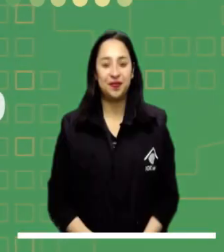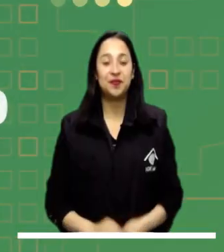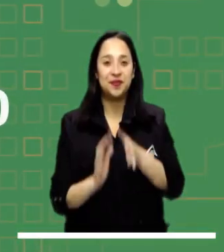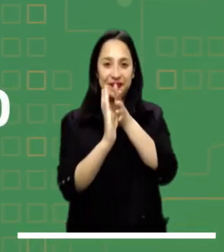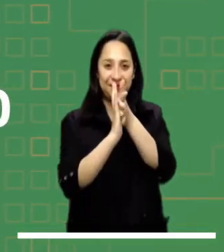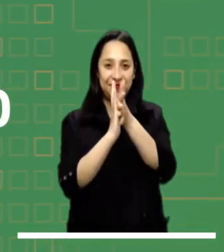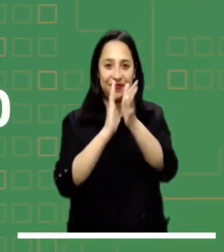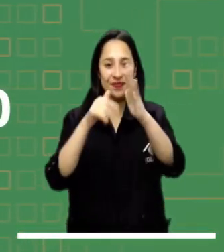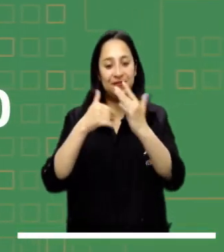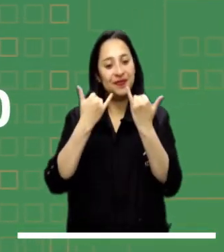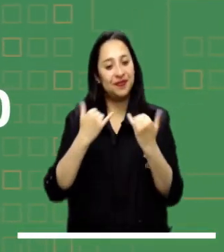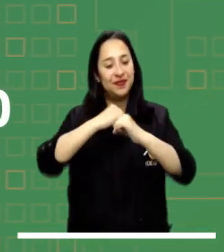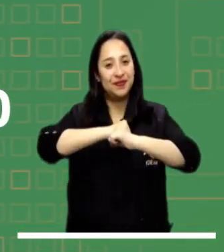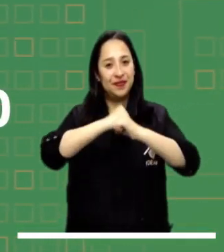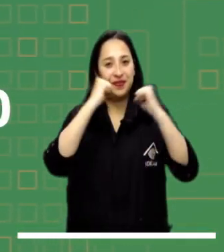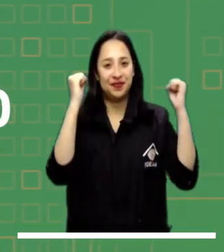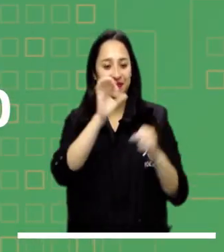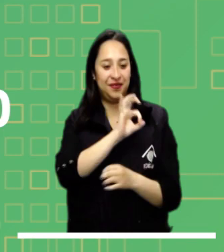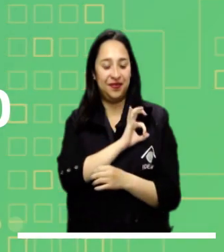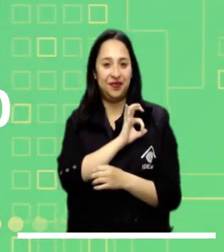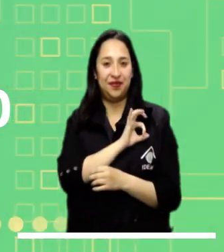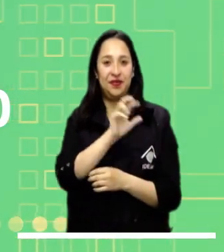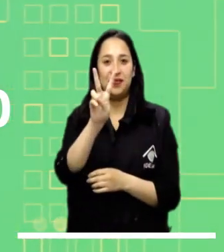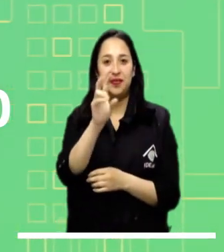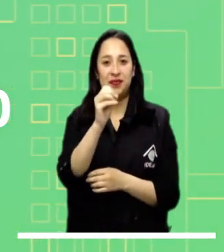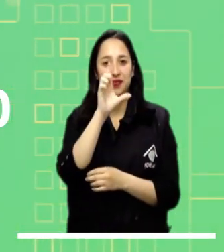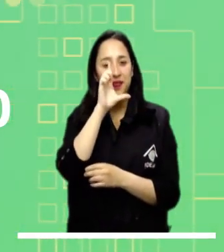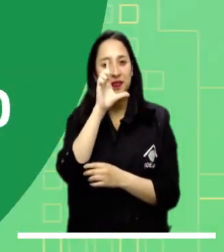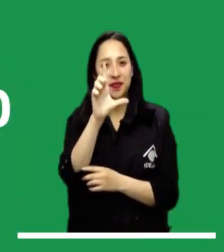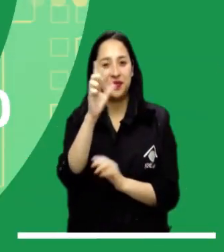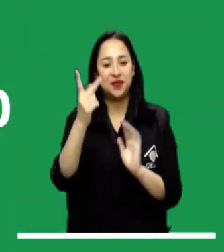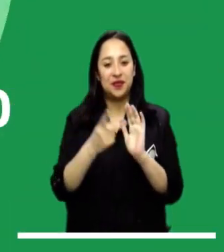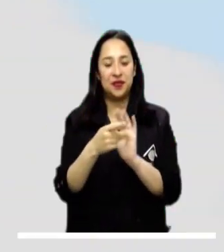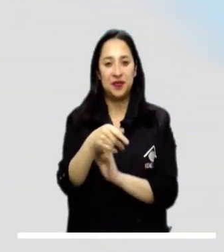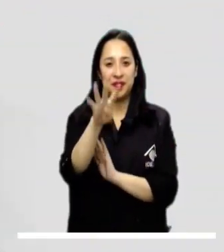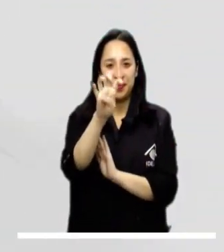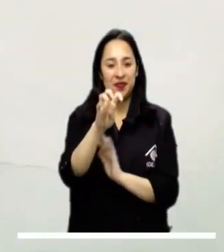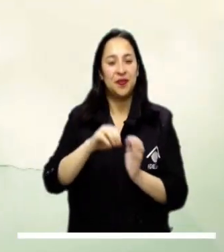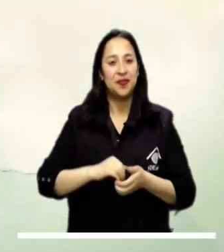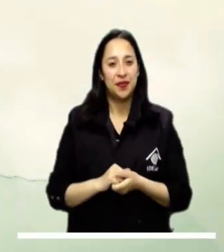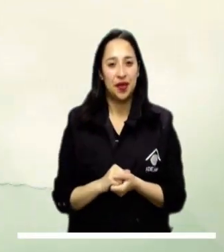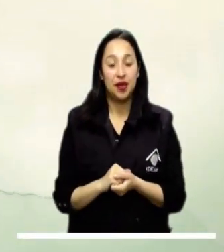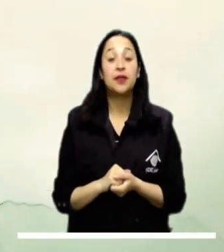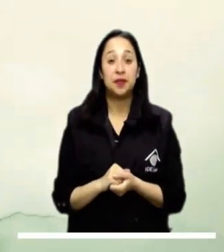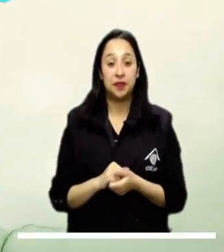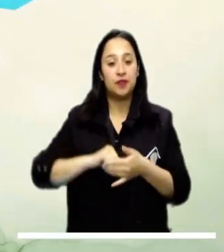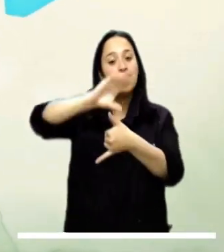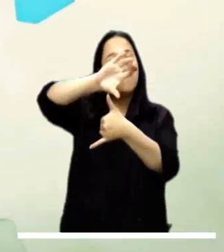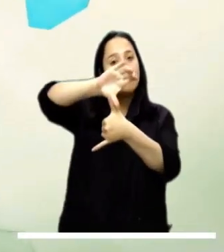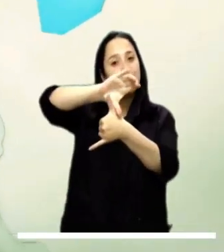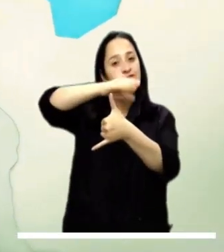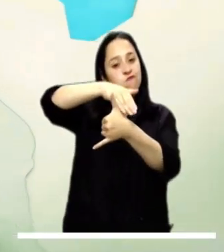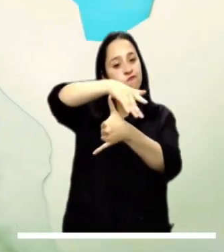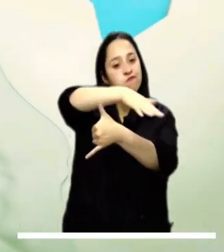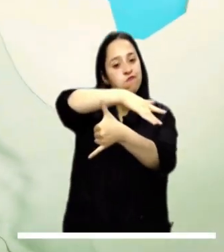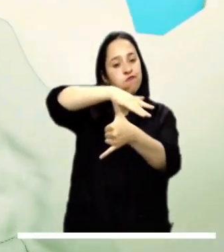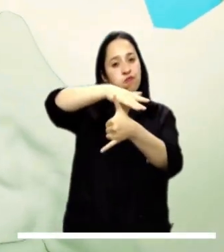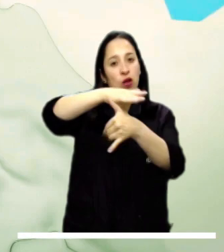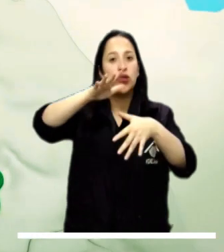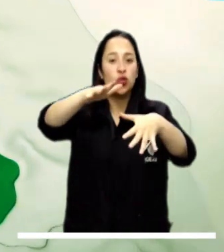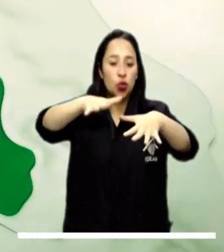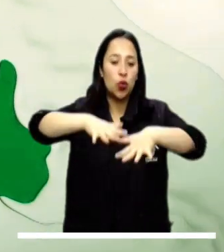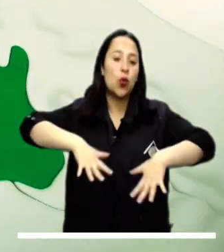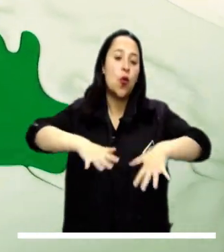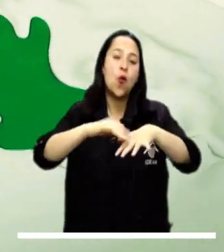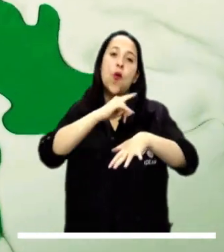Pronóstico del tiempo para la mañana de hoy, sábado 20 de julio de 2019. En la mayor parte del Caribe se esperan condiciones de tiempo